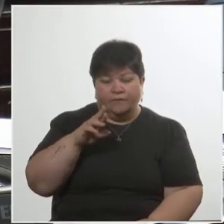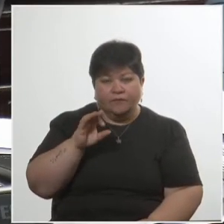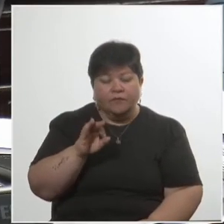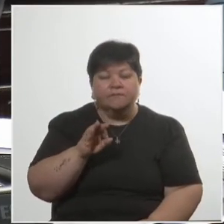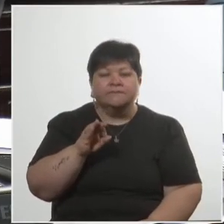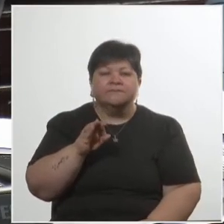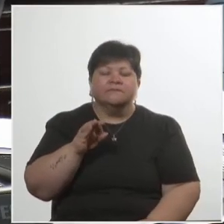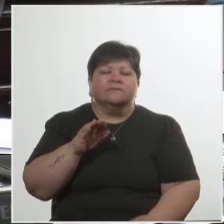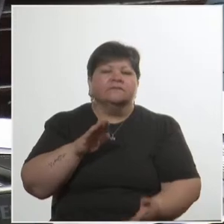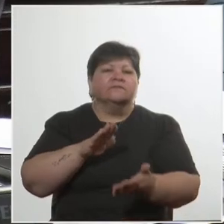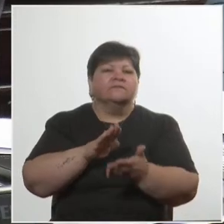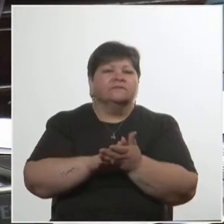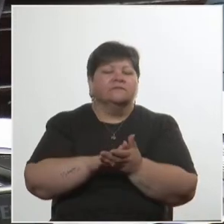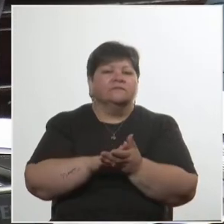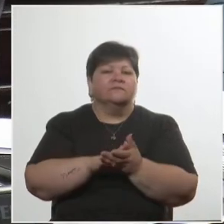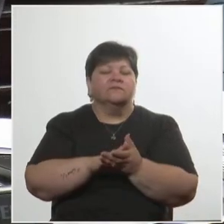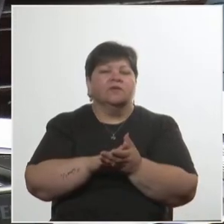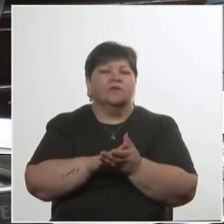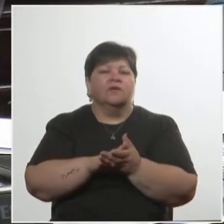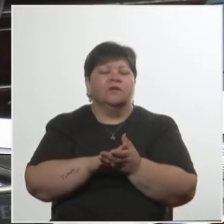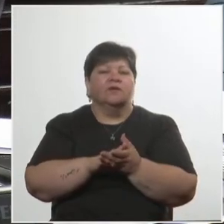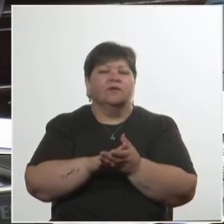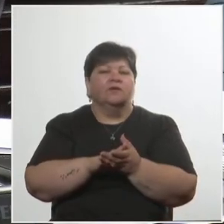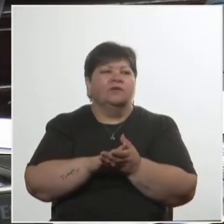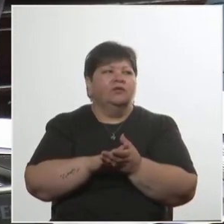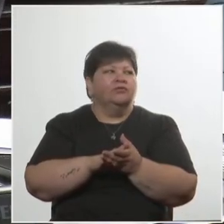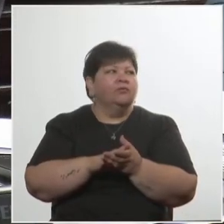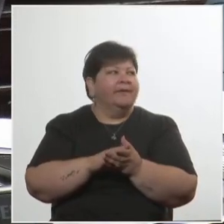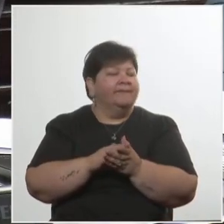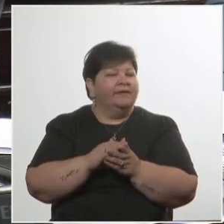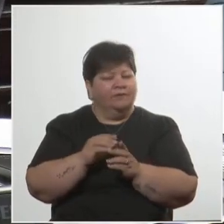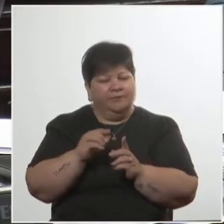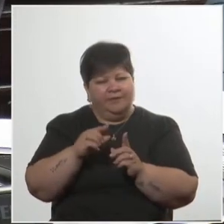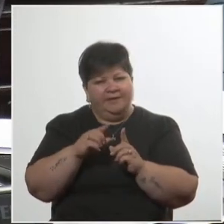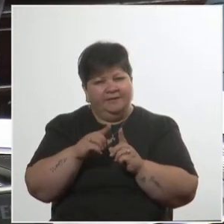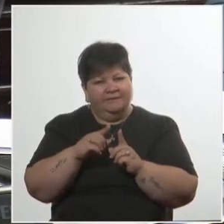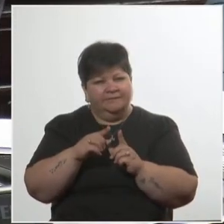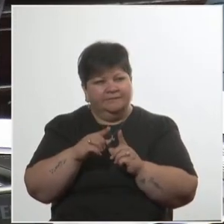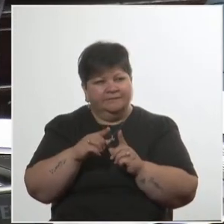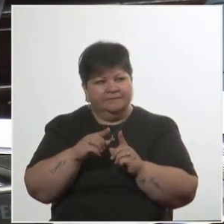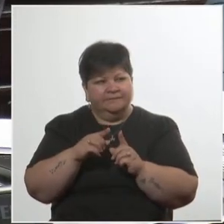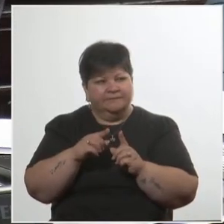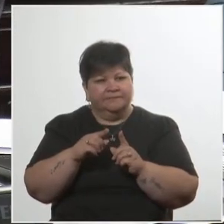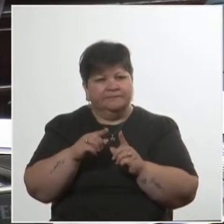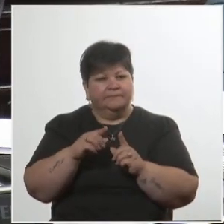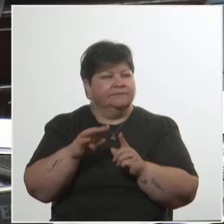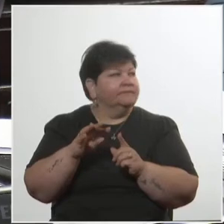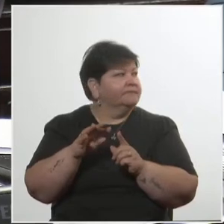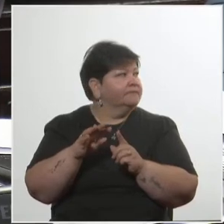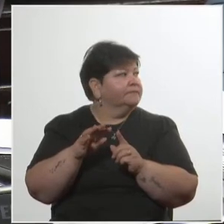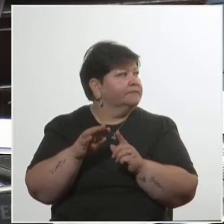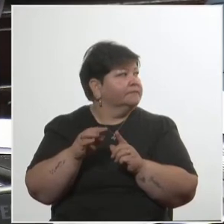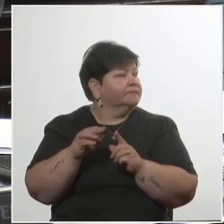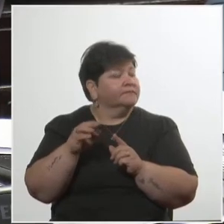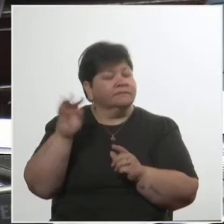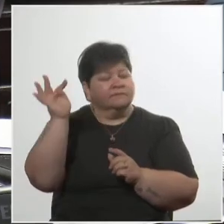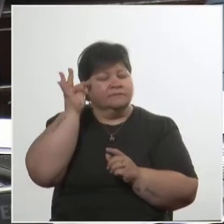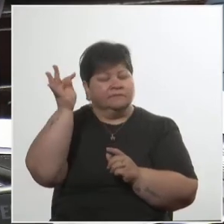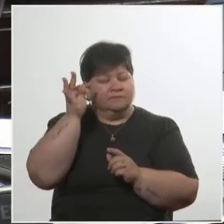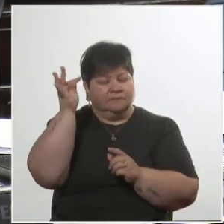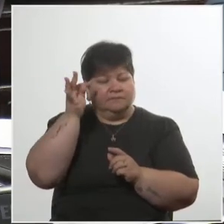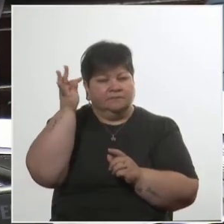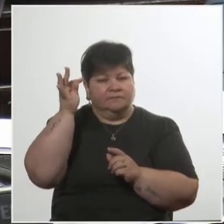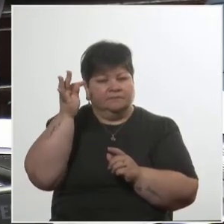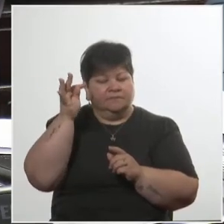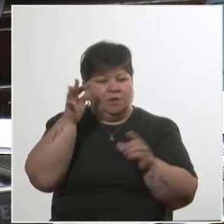y que constituye quizás la primera acción militar directa por grupos